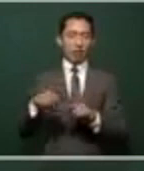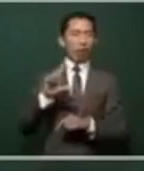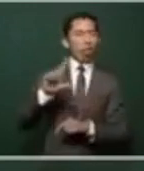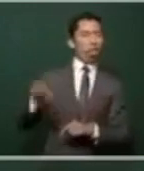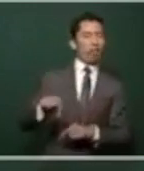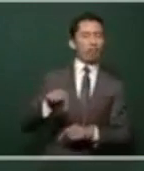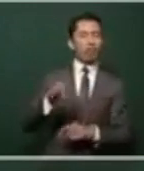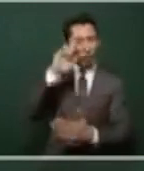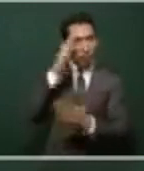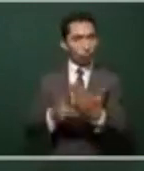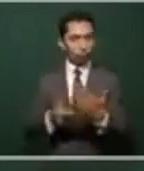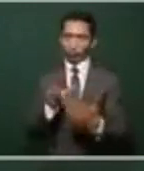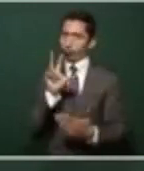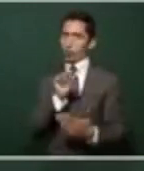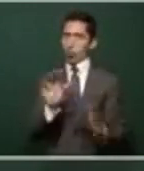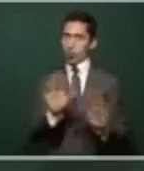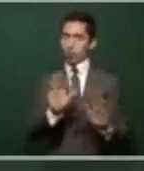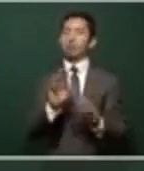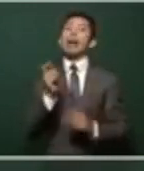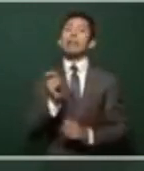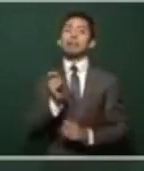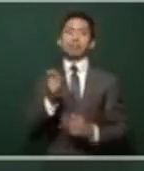México, como se hizo